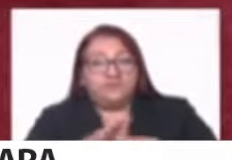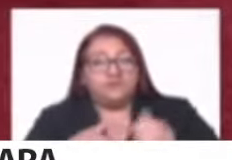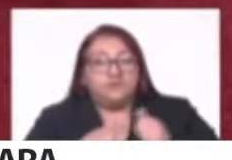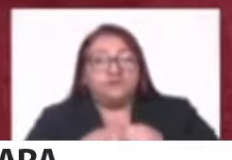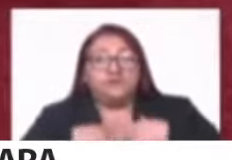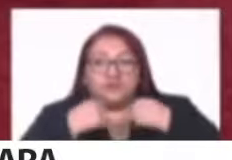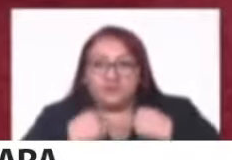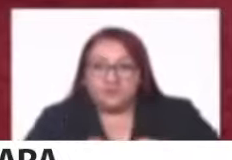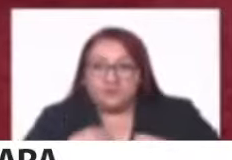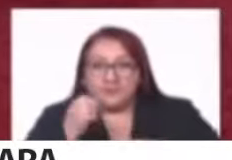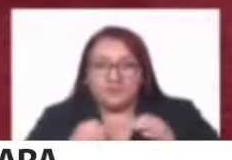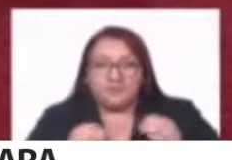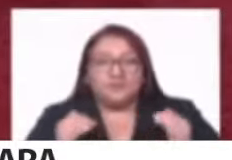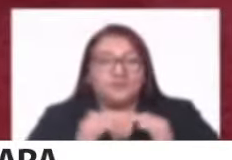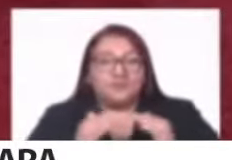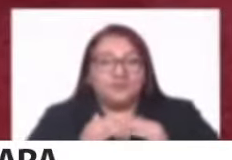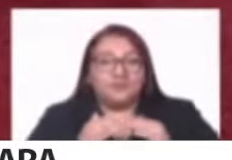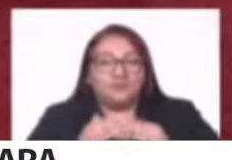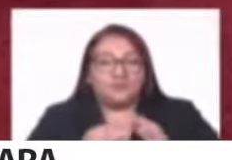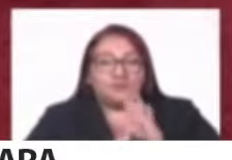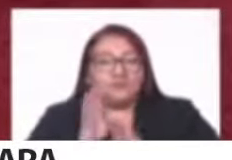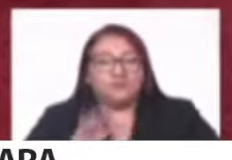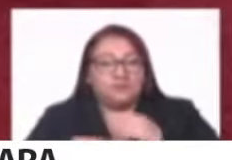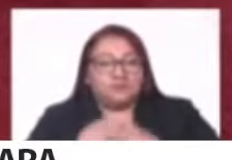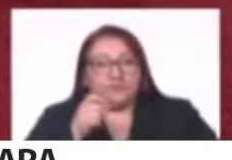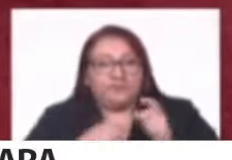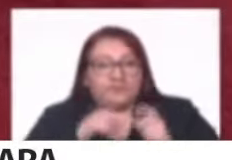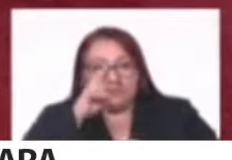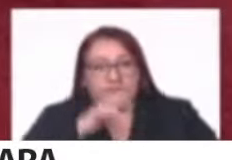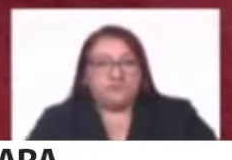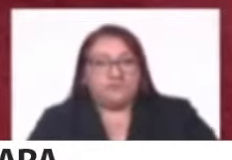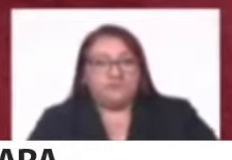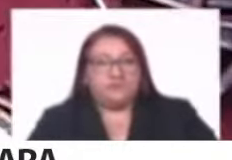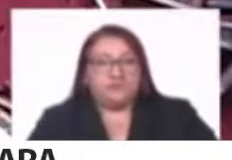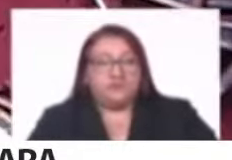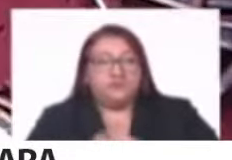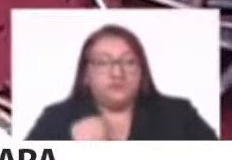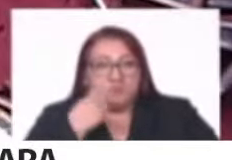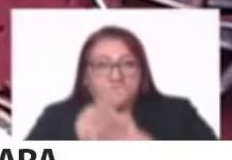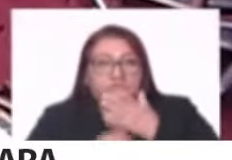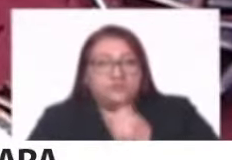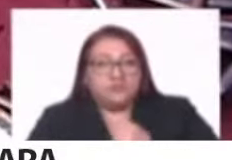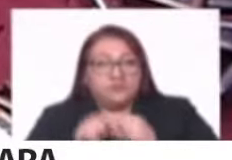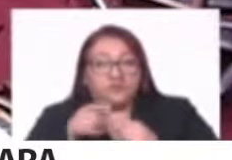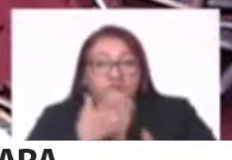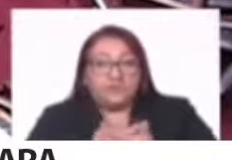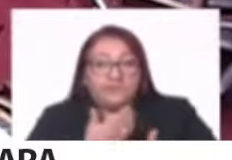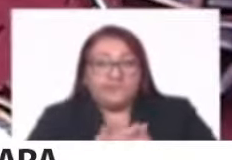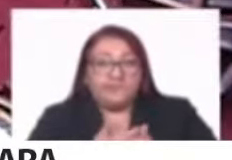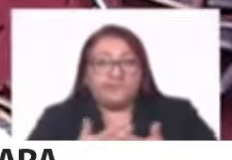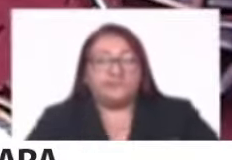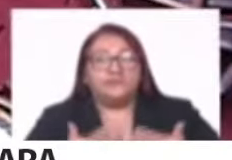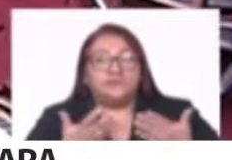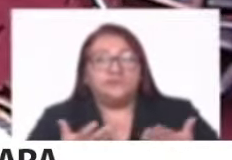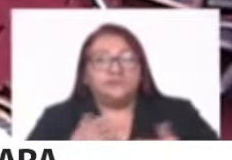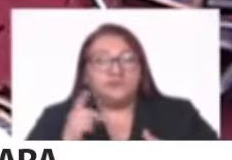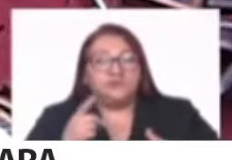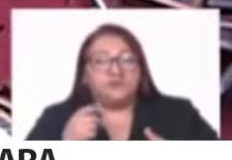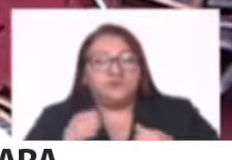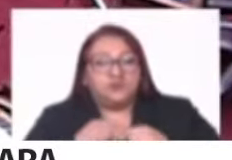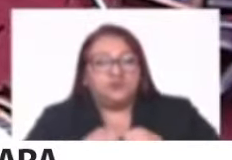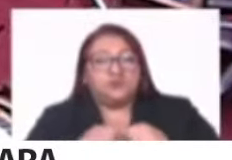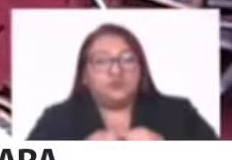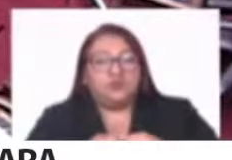económica, la equidad y el progreso de todos los peruanos. Confiamos en que esta propuesta permitirá no solo